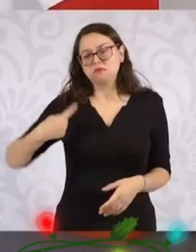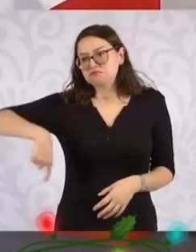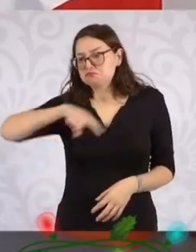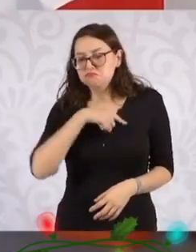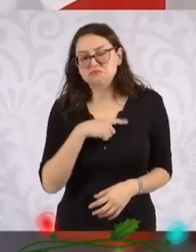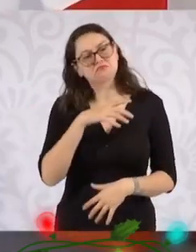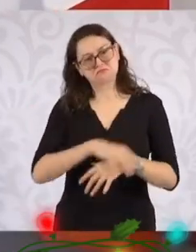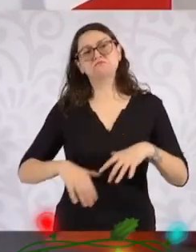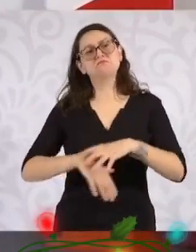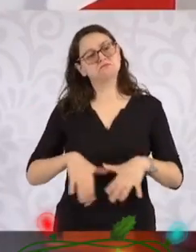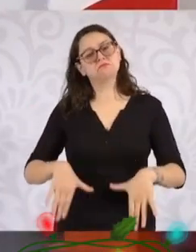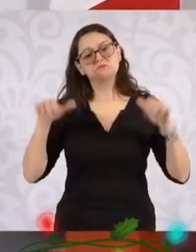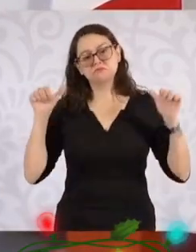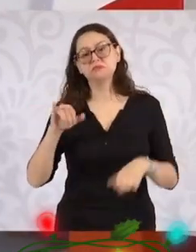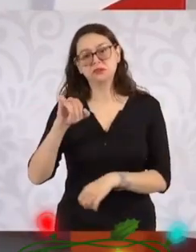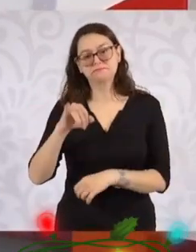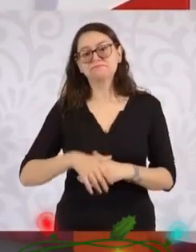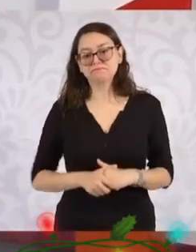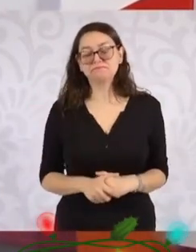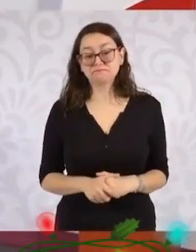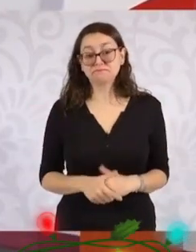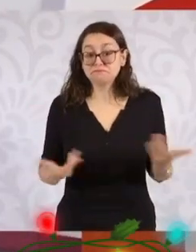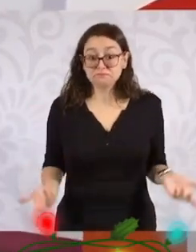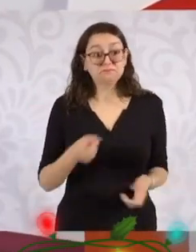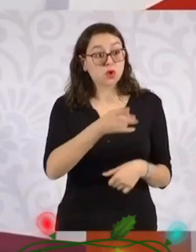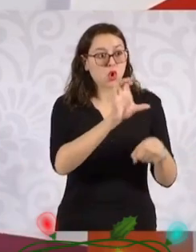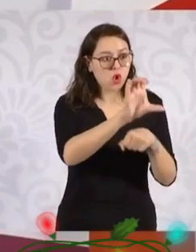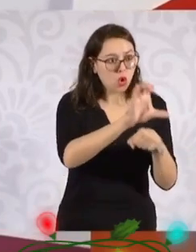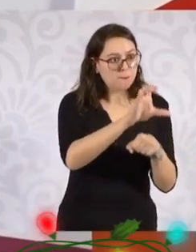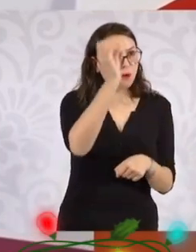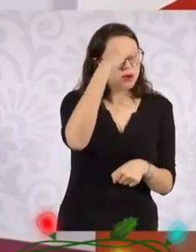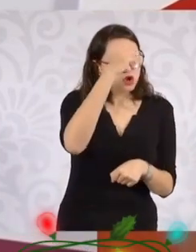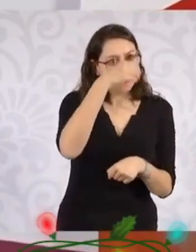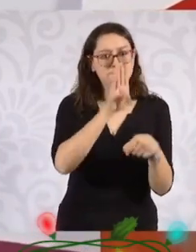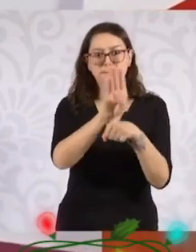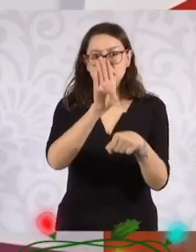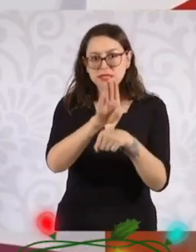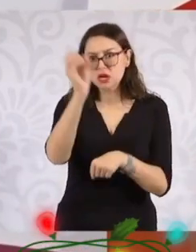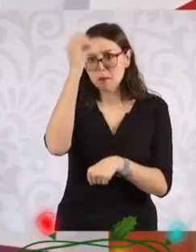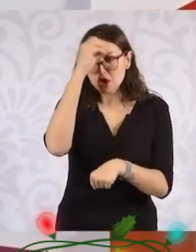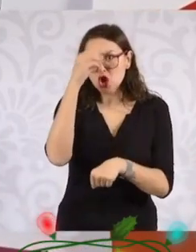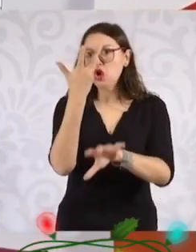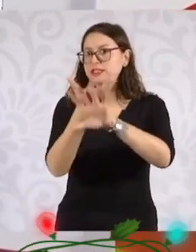esto. Entonces, Colombia tiene una posición, Brasil tiene una posición,